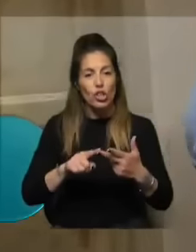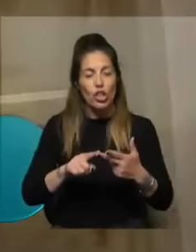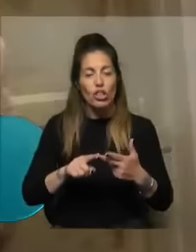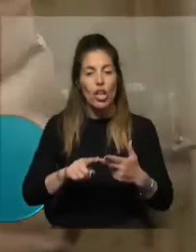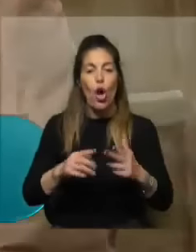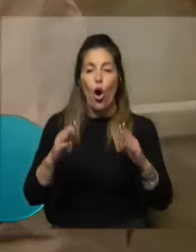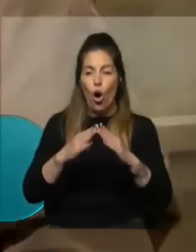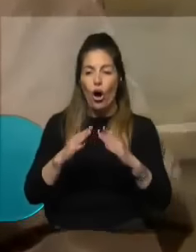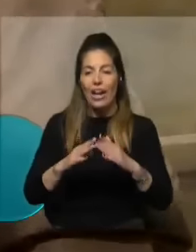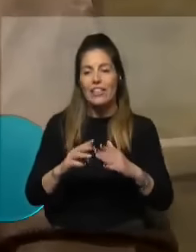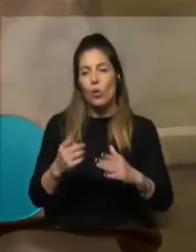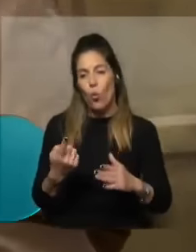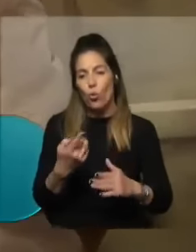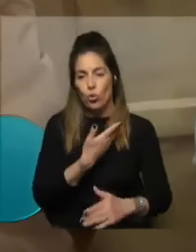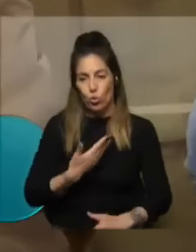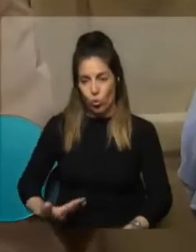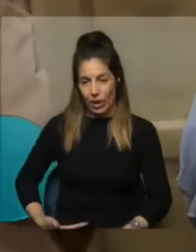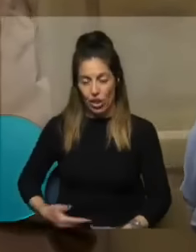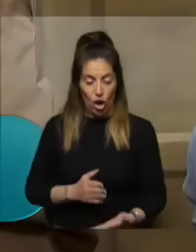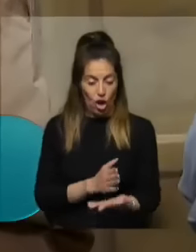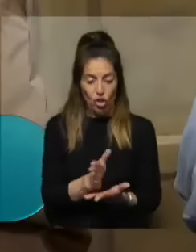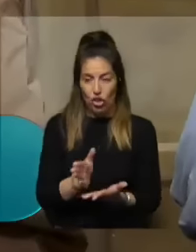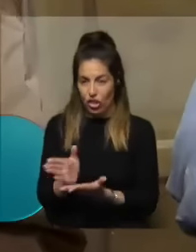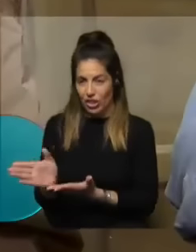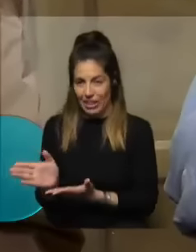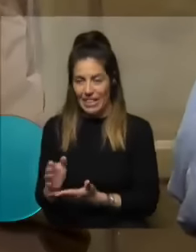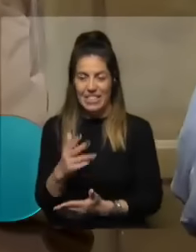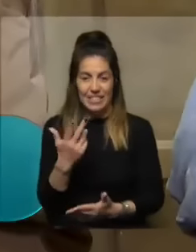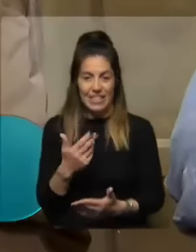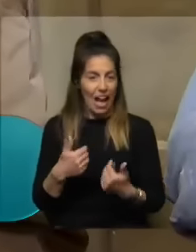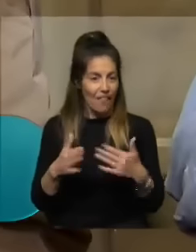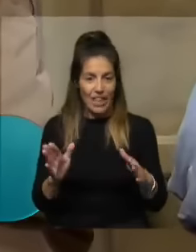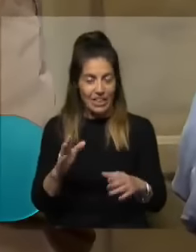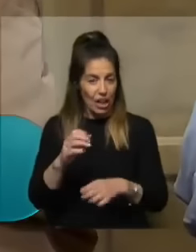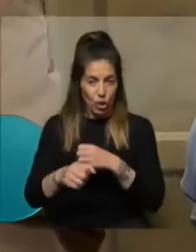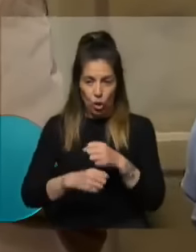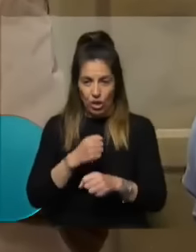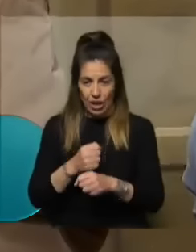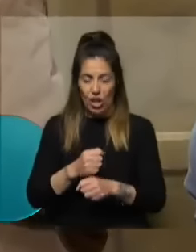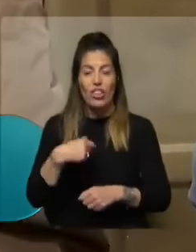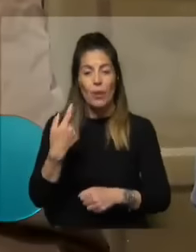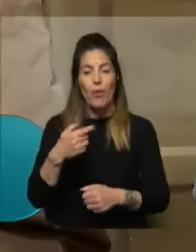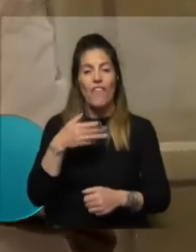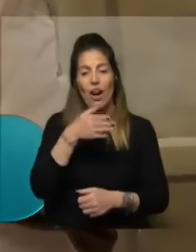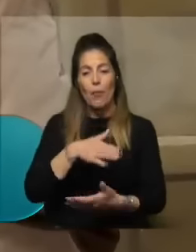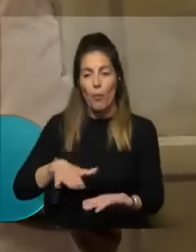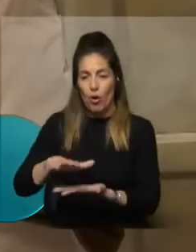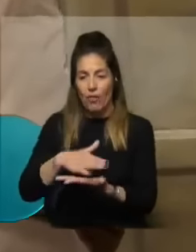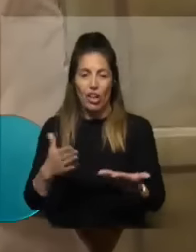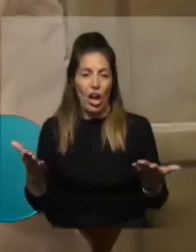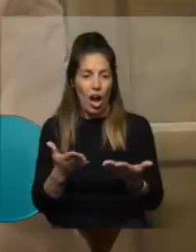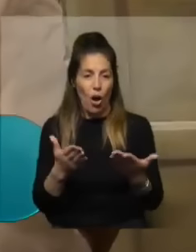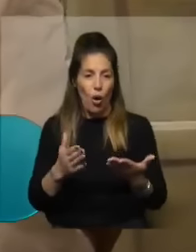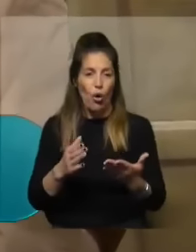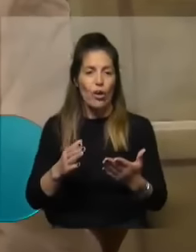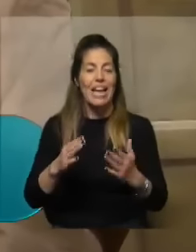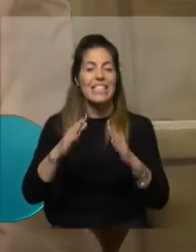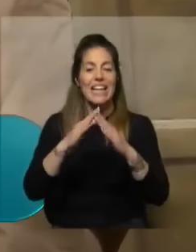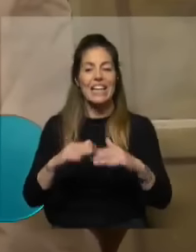monoparentales. Bien. Esos 3 líneas, digamos, están abiertas todo el año, en cualquier momento. Después vamos por barrio, ahora está abierto en este momento en el barrio Cerrito de la